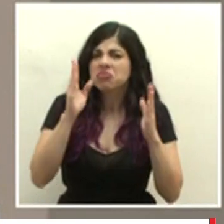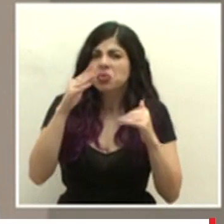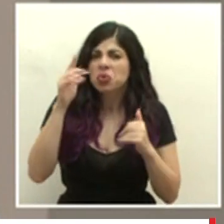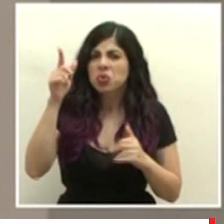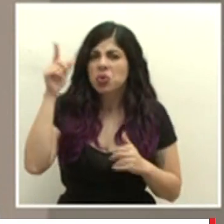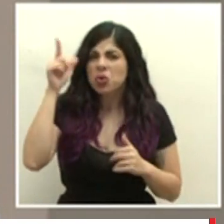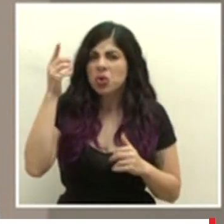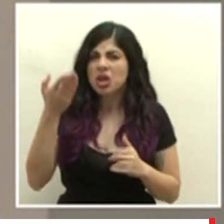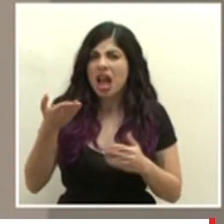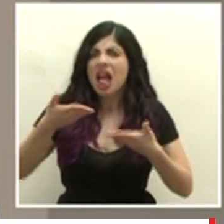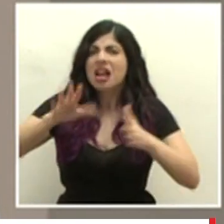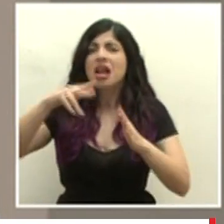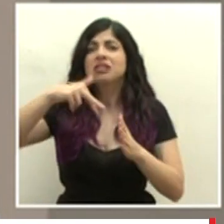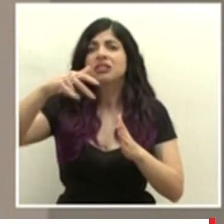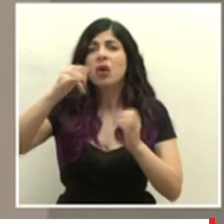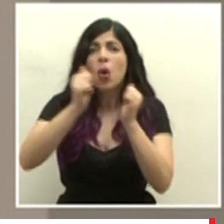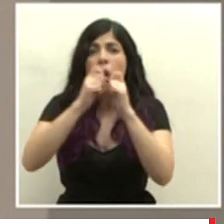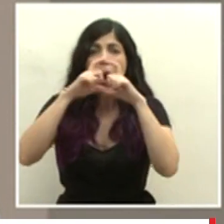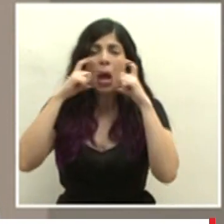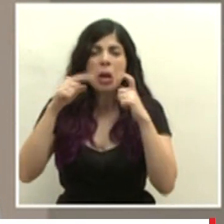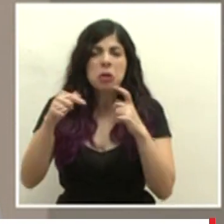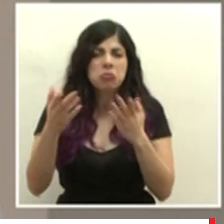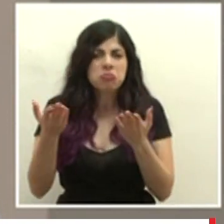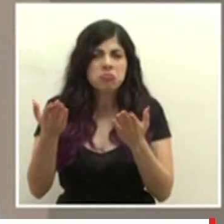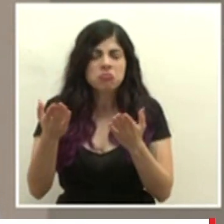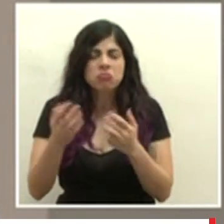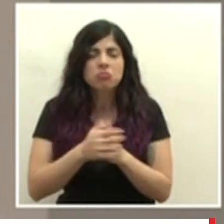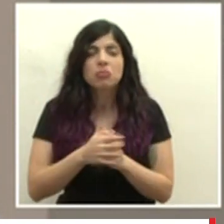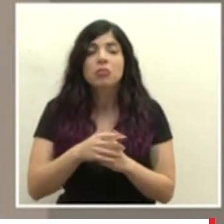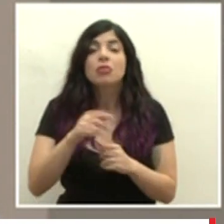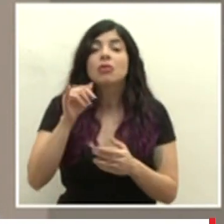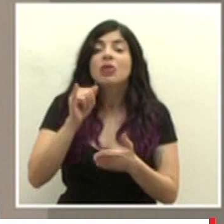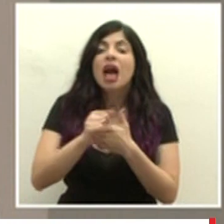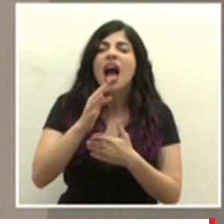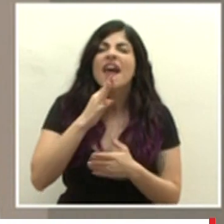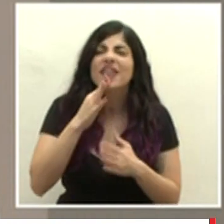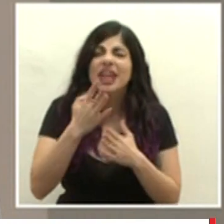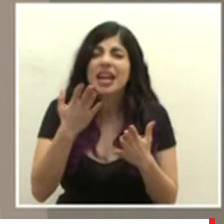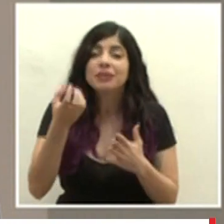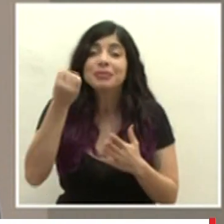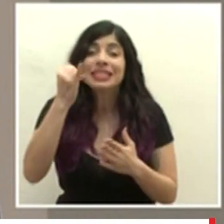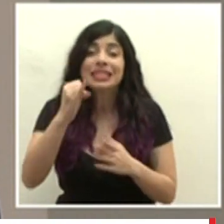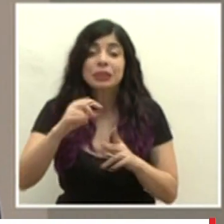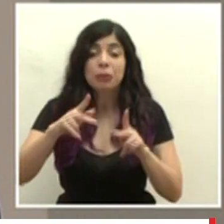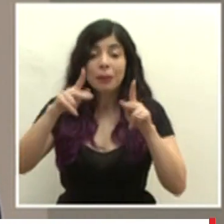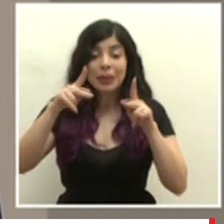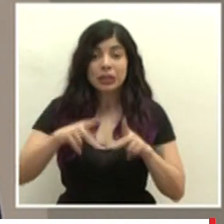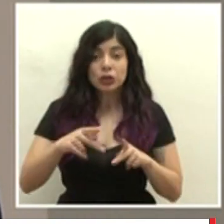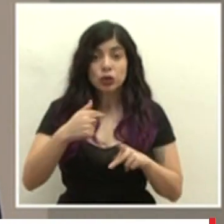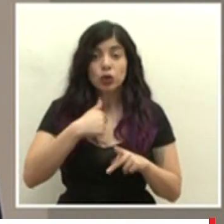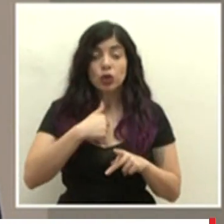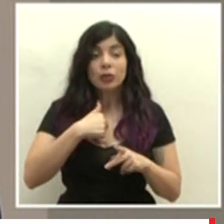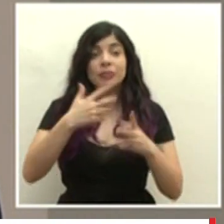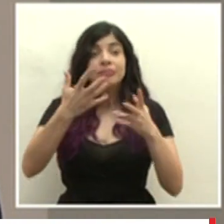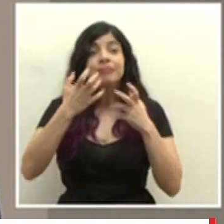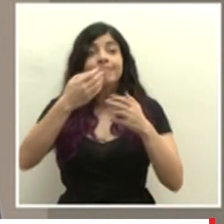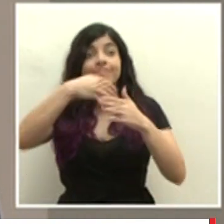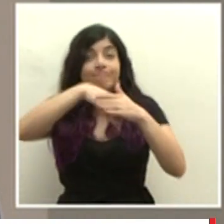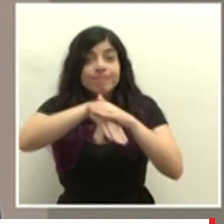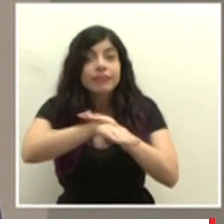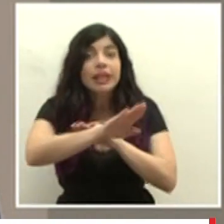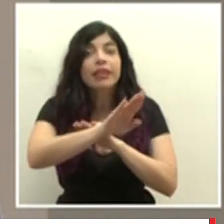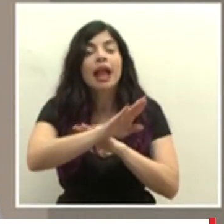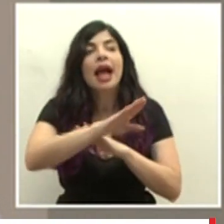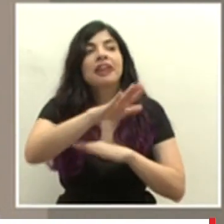sentido. Y en ese caso, lo que hablamos es que si la persona, justamente para poder ingresar a